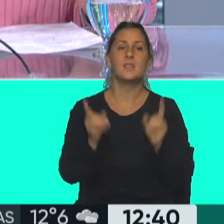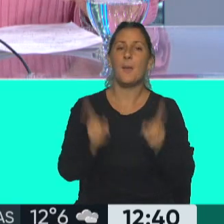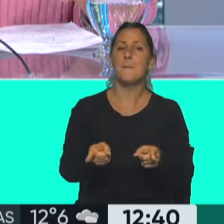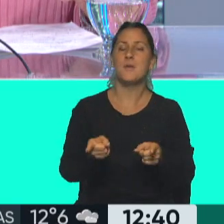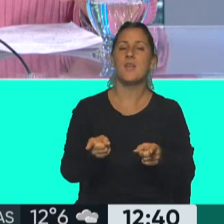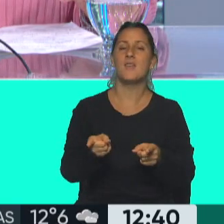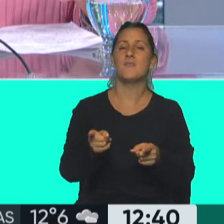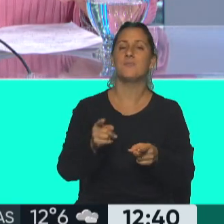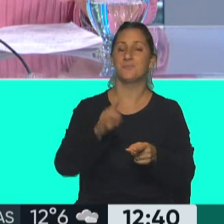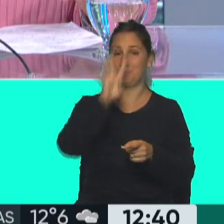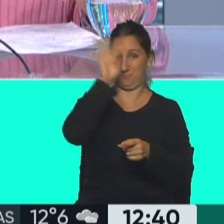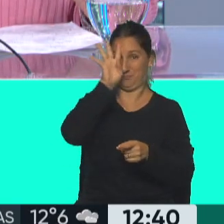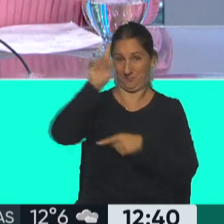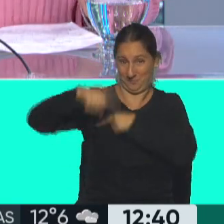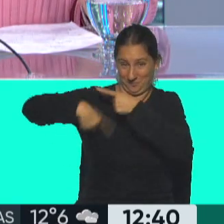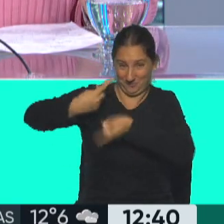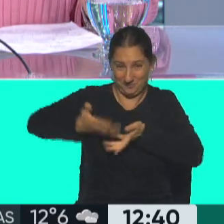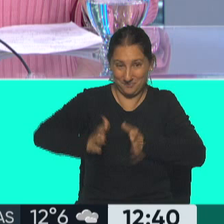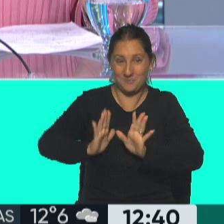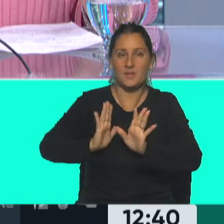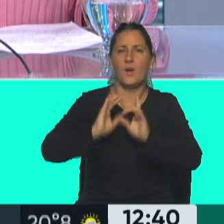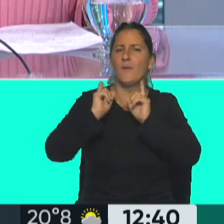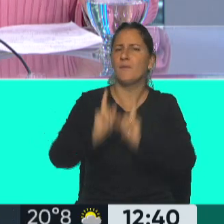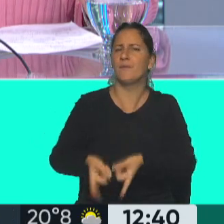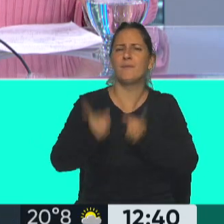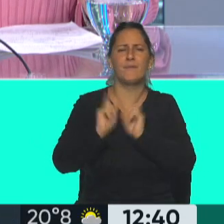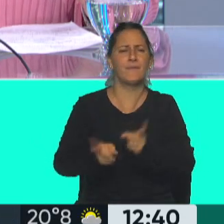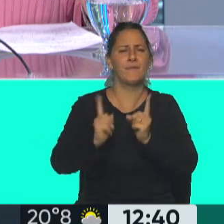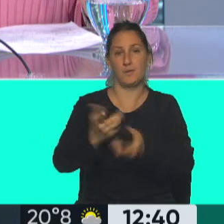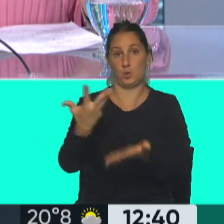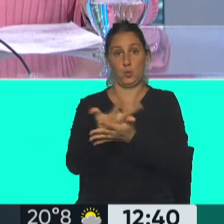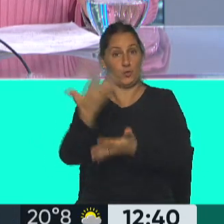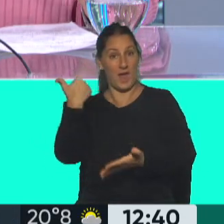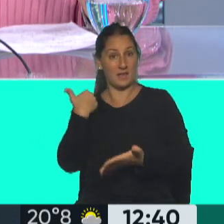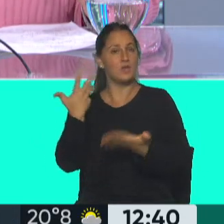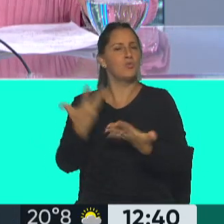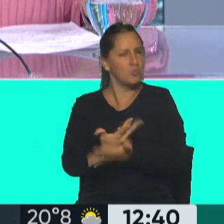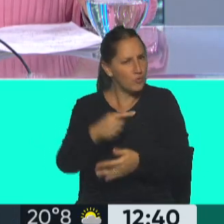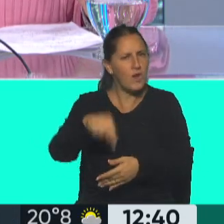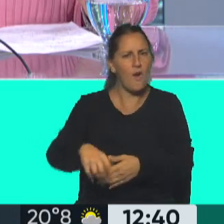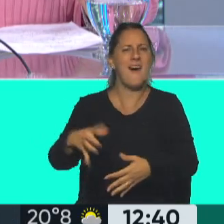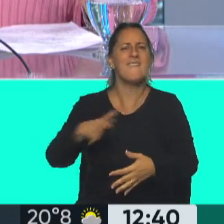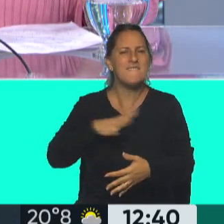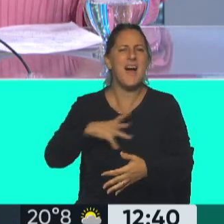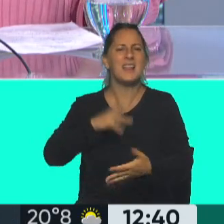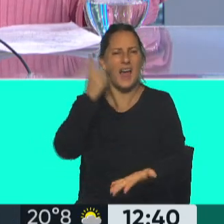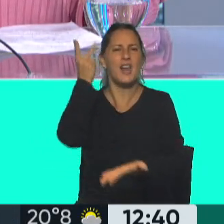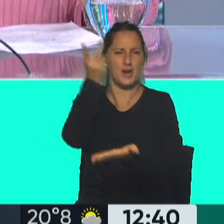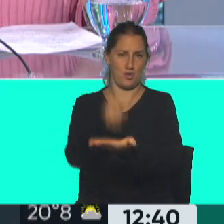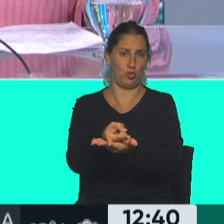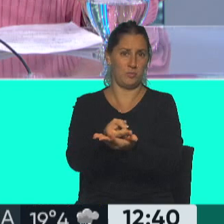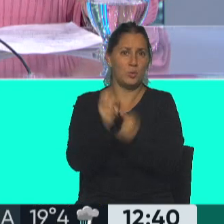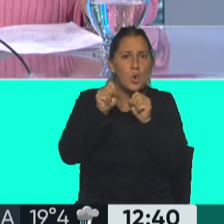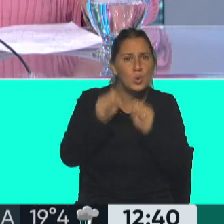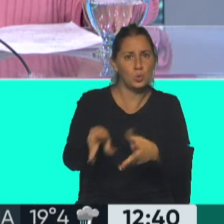los indígenas sufrían y siguen sufriendo claro Esa esa falta de reconocimiento estando en